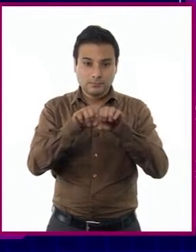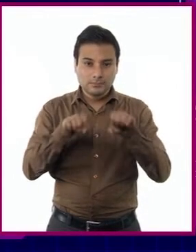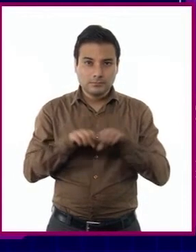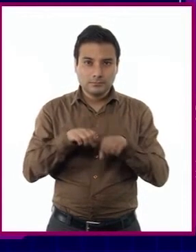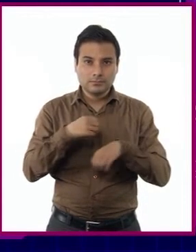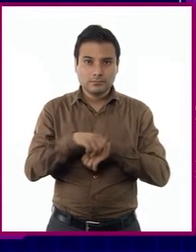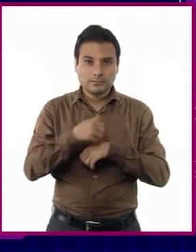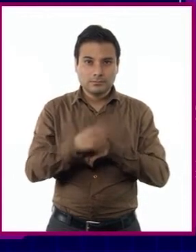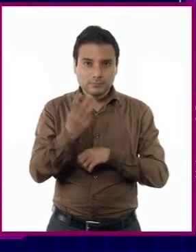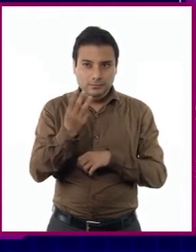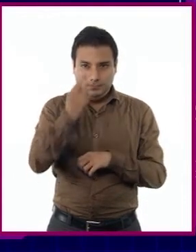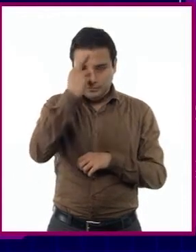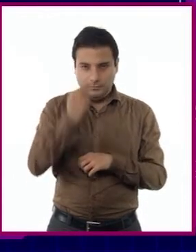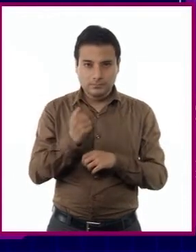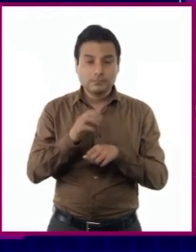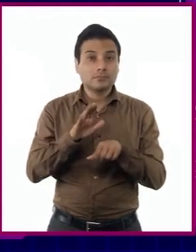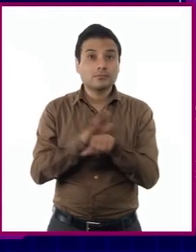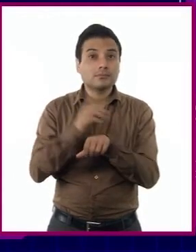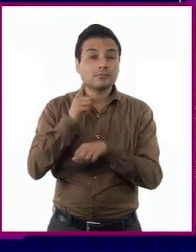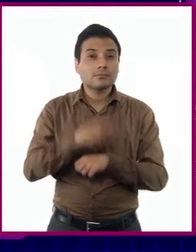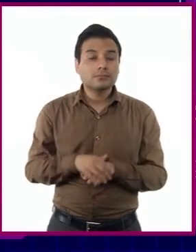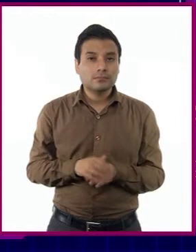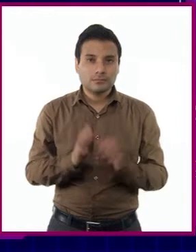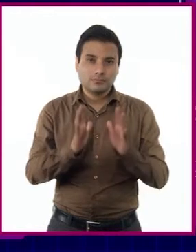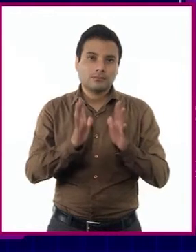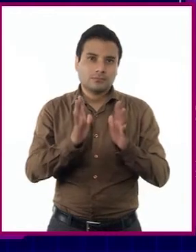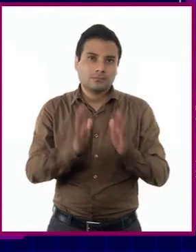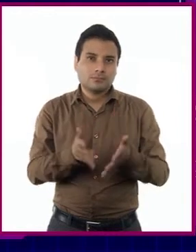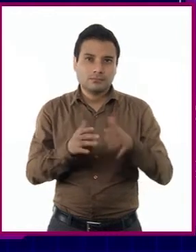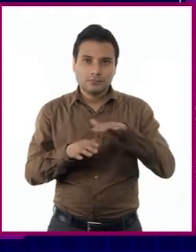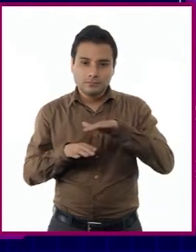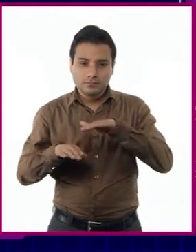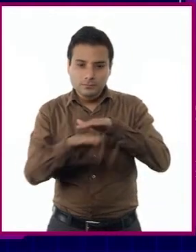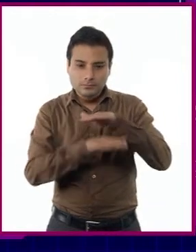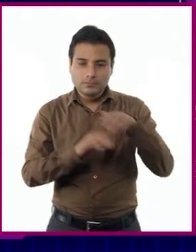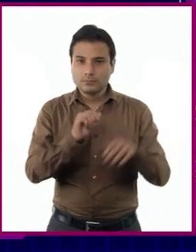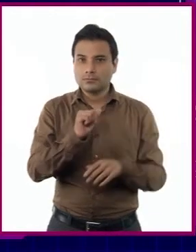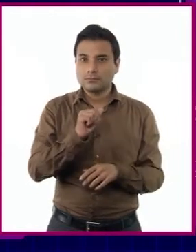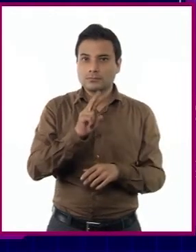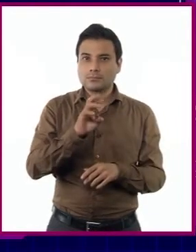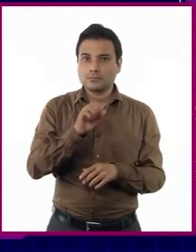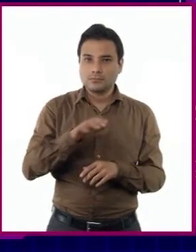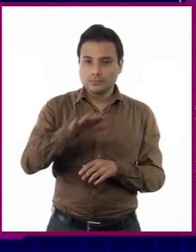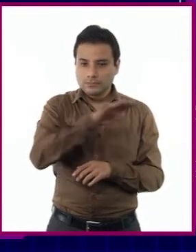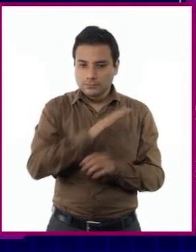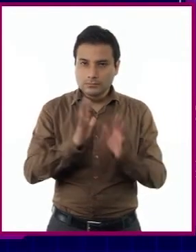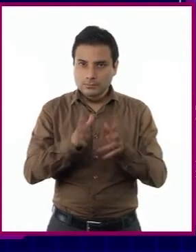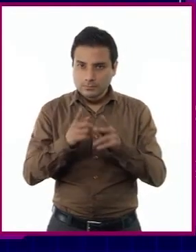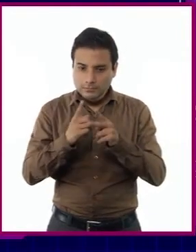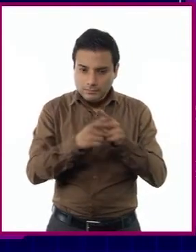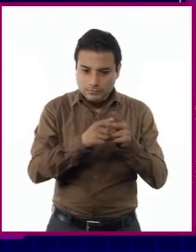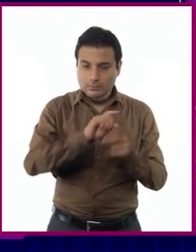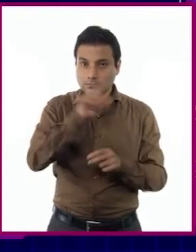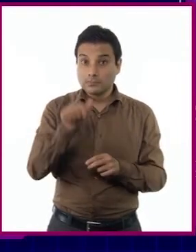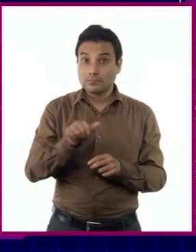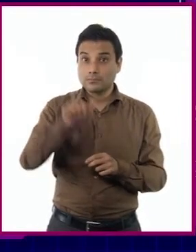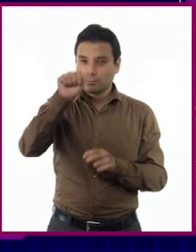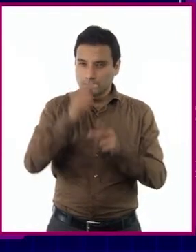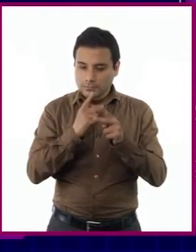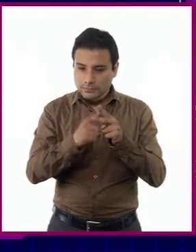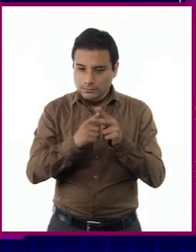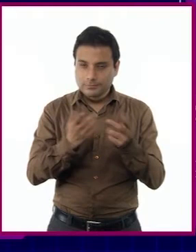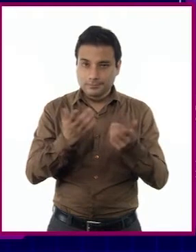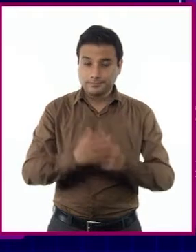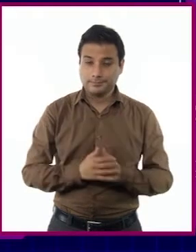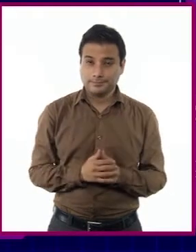correcto porque cálculo el área de una de las bases del cilindro y midió su altura con base en